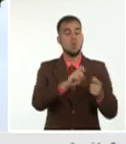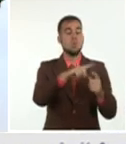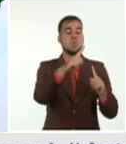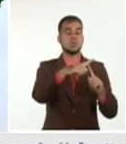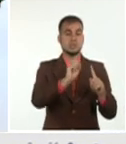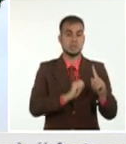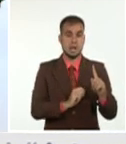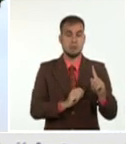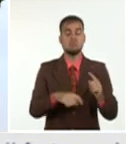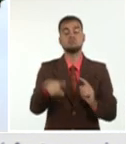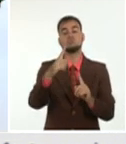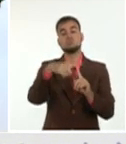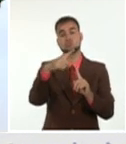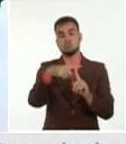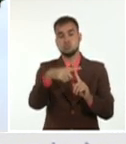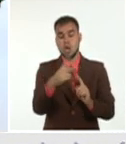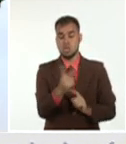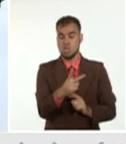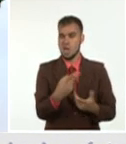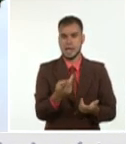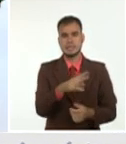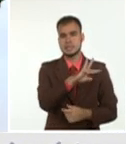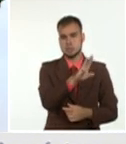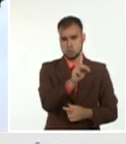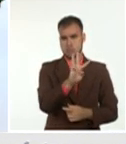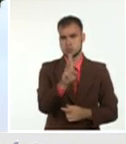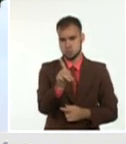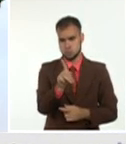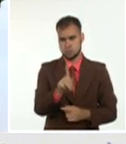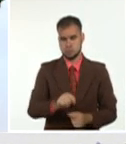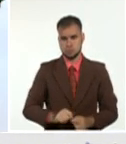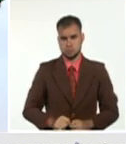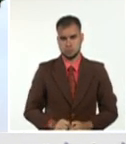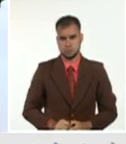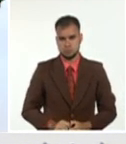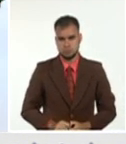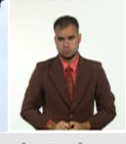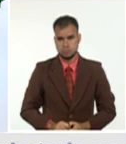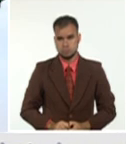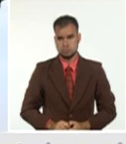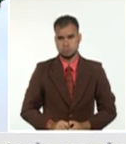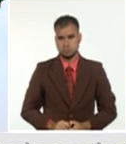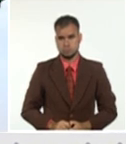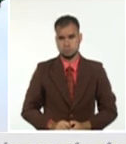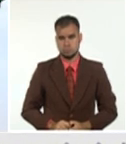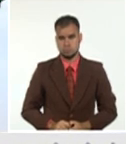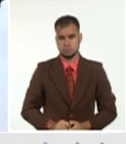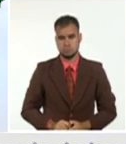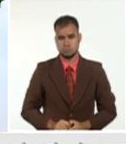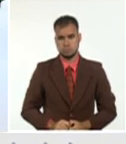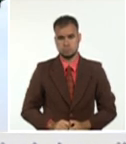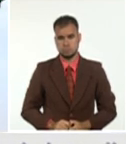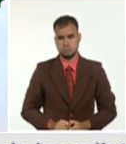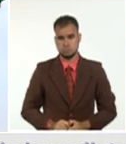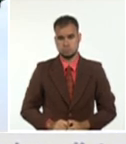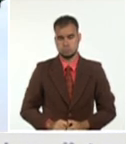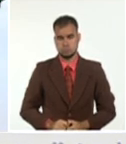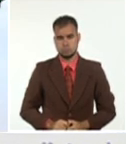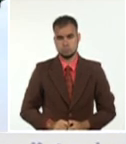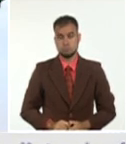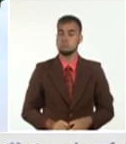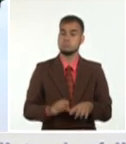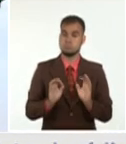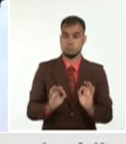Tunas con 31 cada uno. Realmente estamos hablando de que también